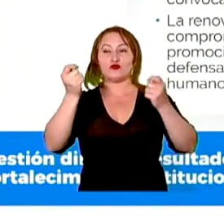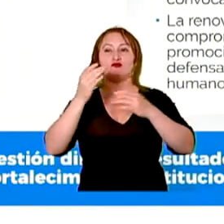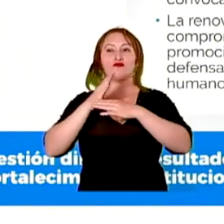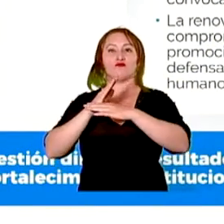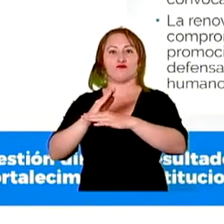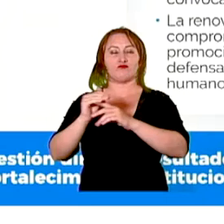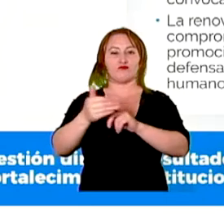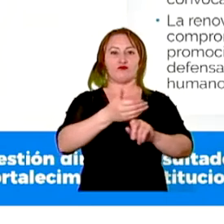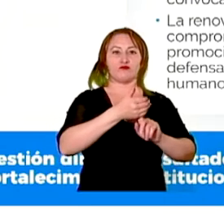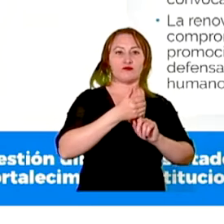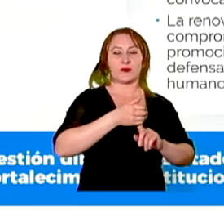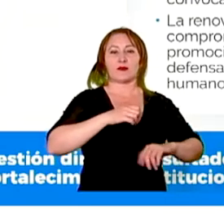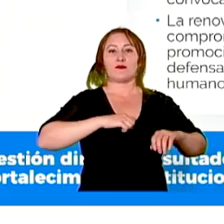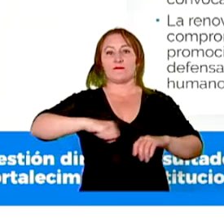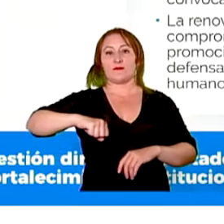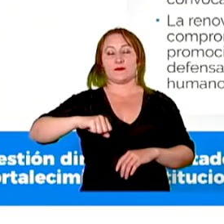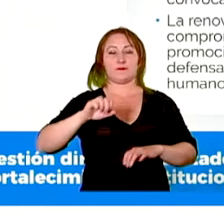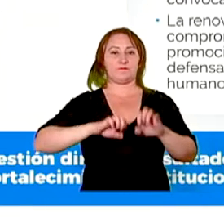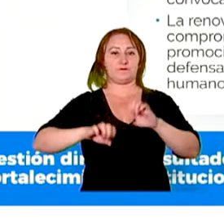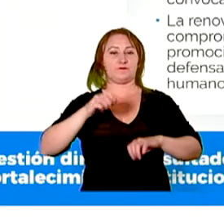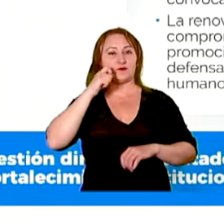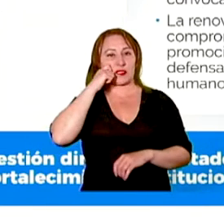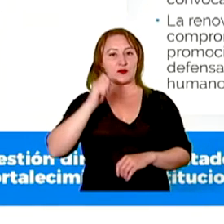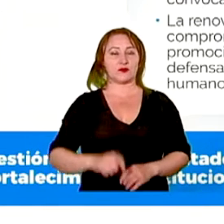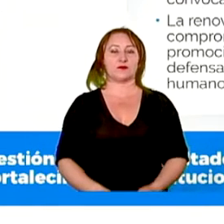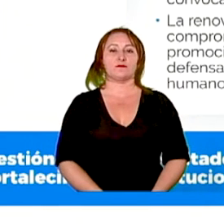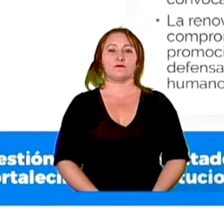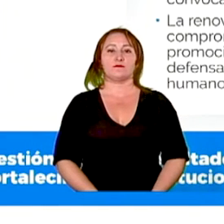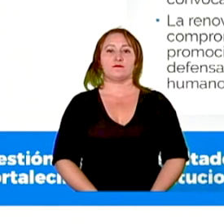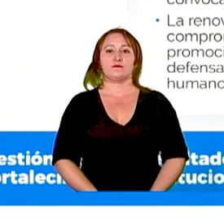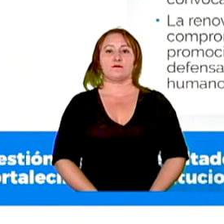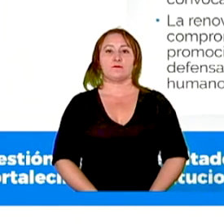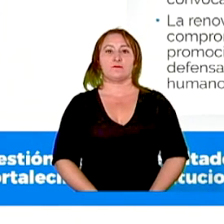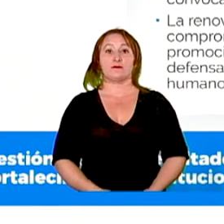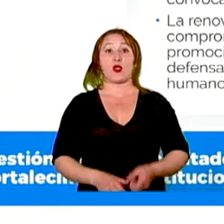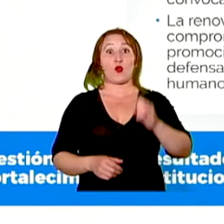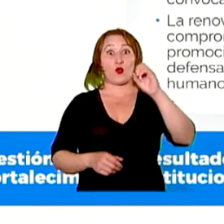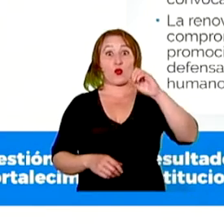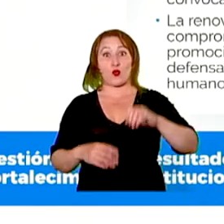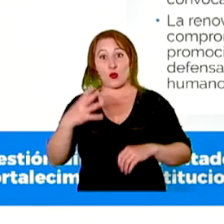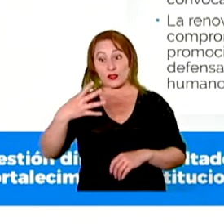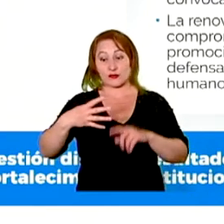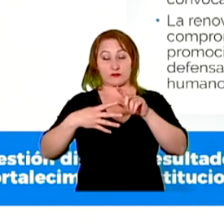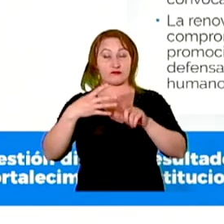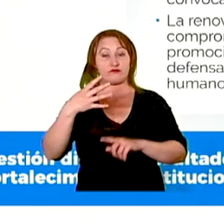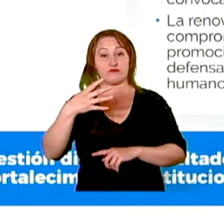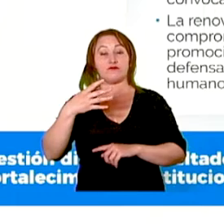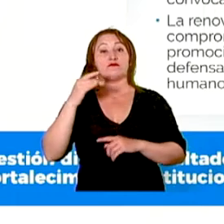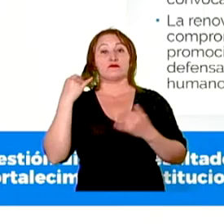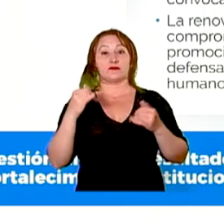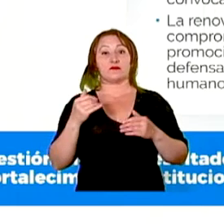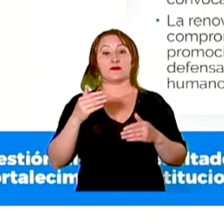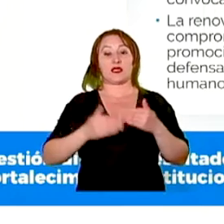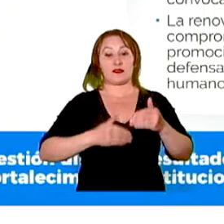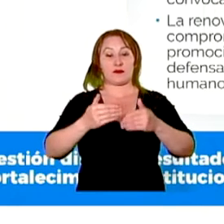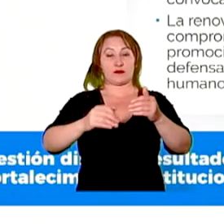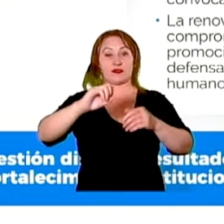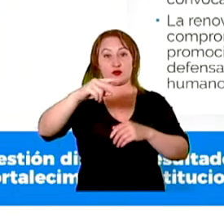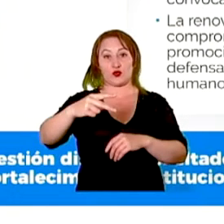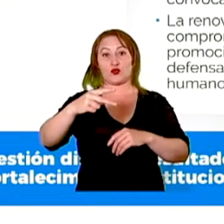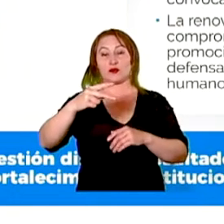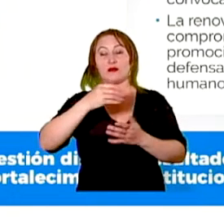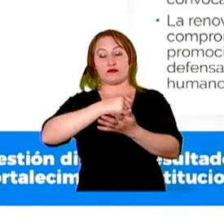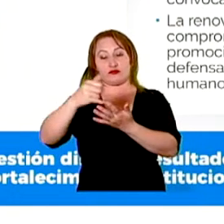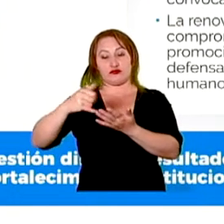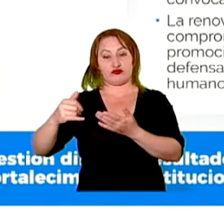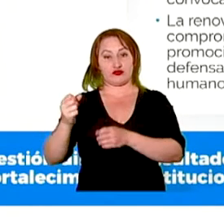protección y defensa de los derechos humanos. Definidos esos cuatro ejes transversales en la segunda etapa, de las cuatro que son la línea de trabajo que